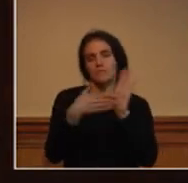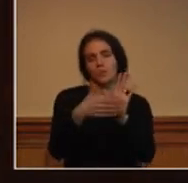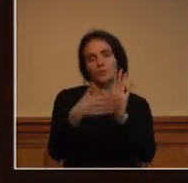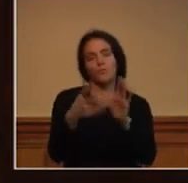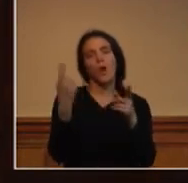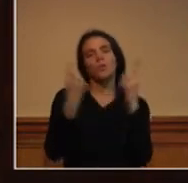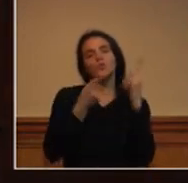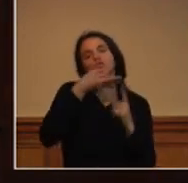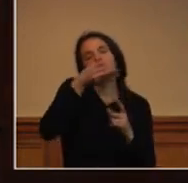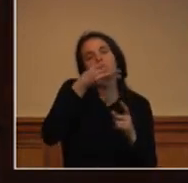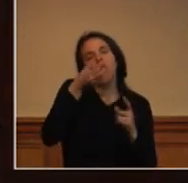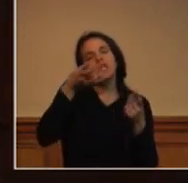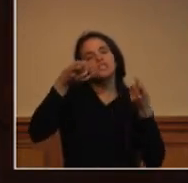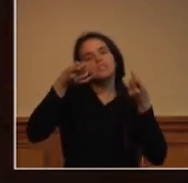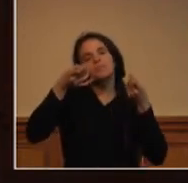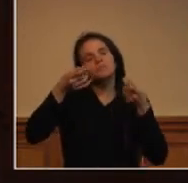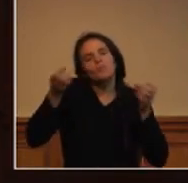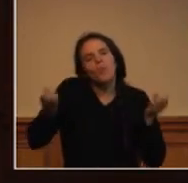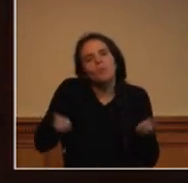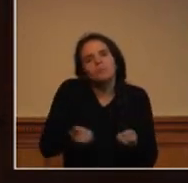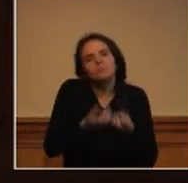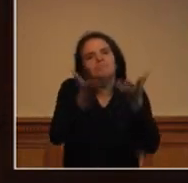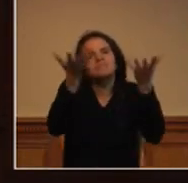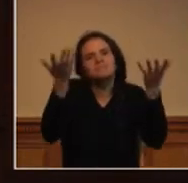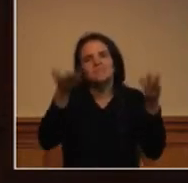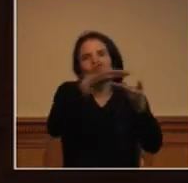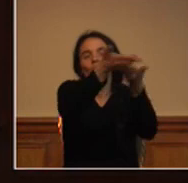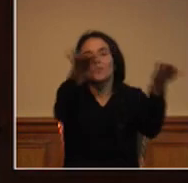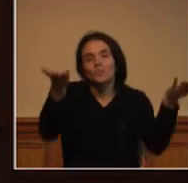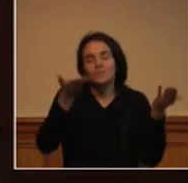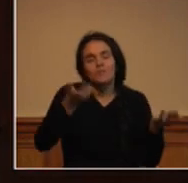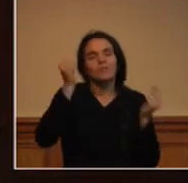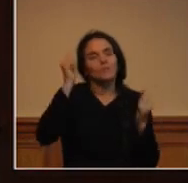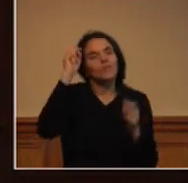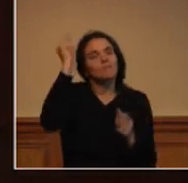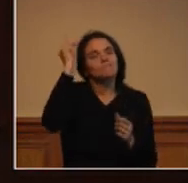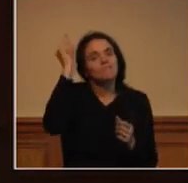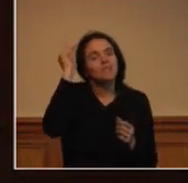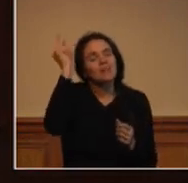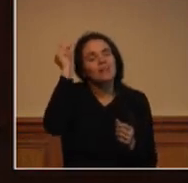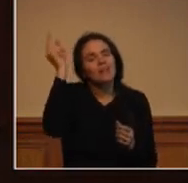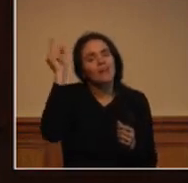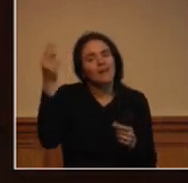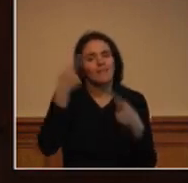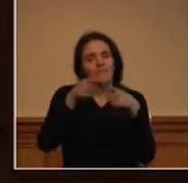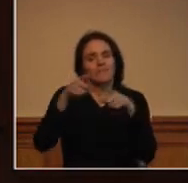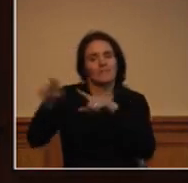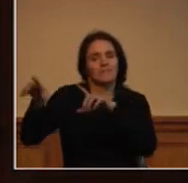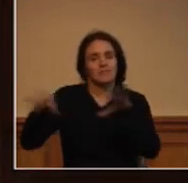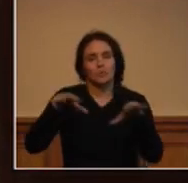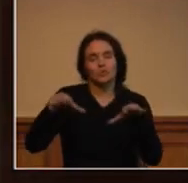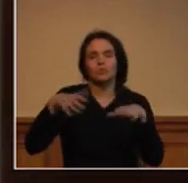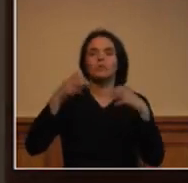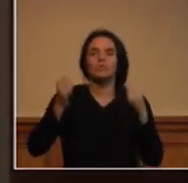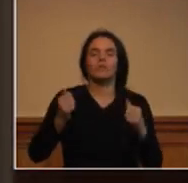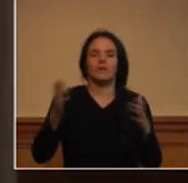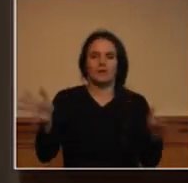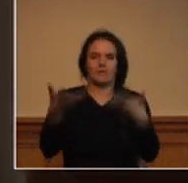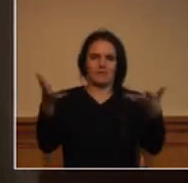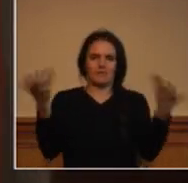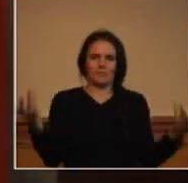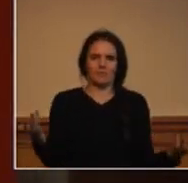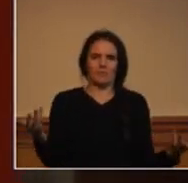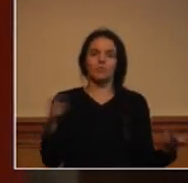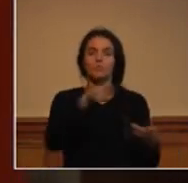algunas sugerencias inspiradoras, pero la idea es que tú puedas generar situaciones de estimulación. Cuando